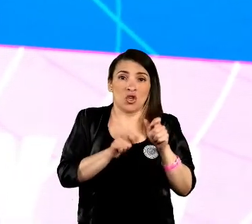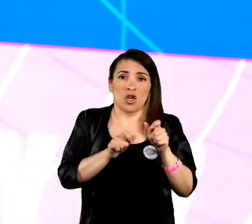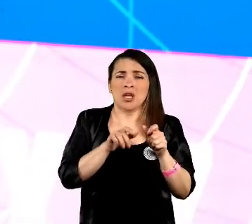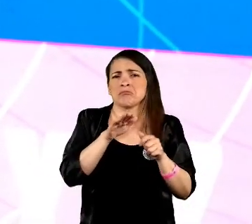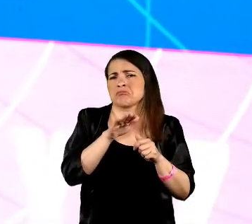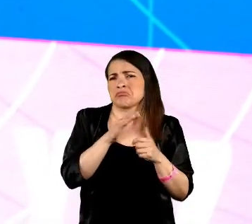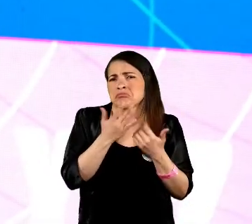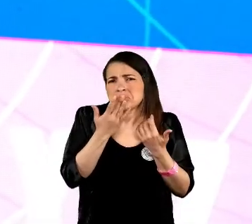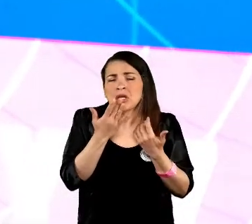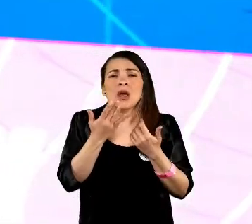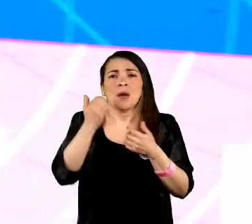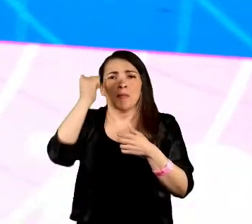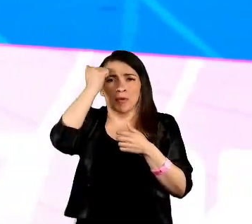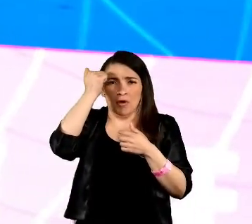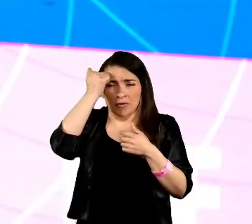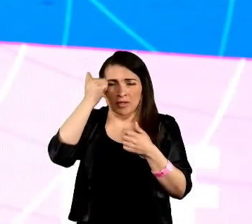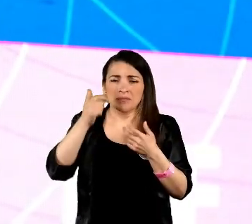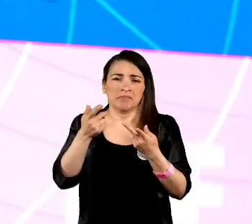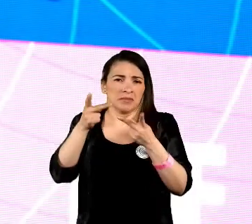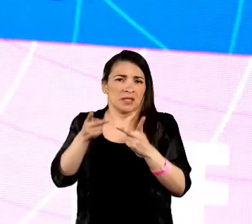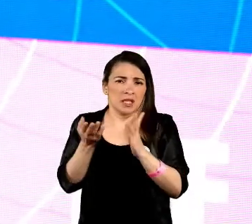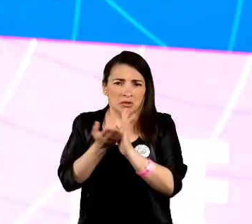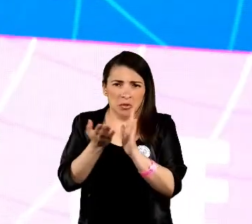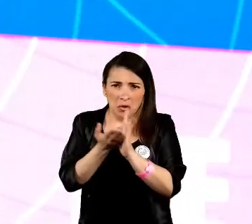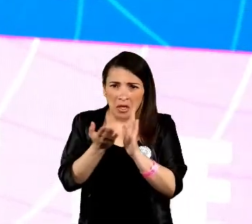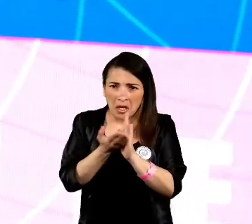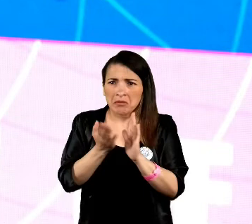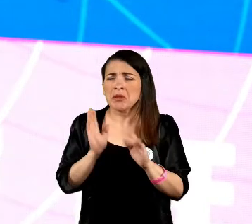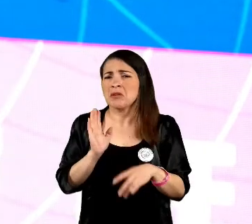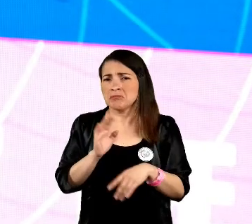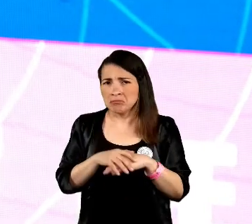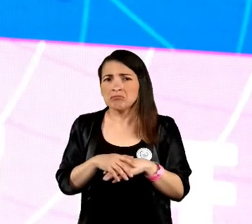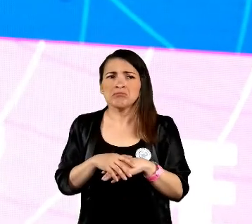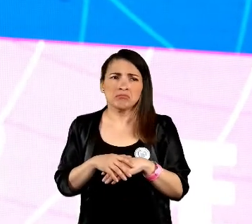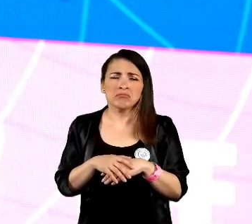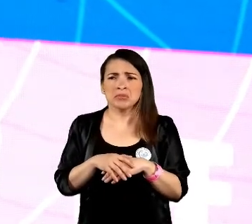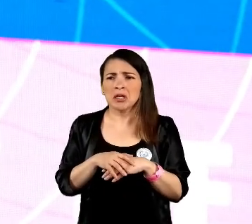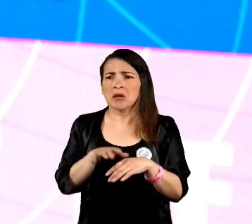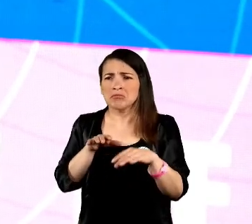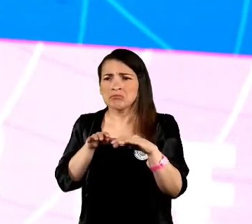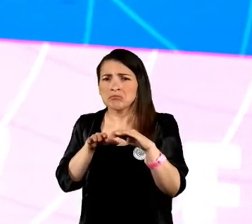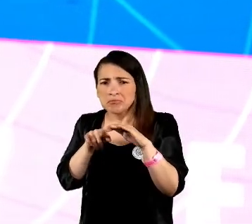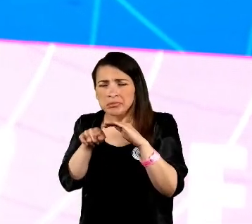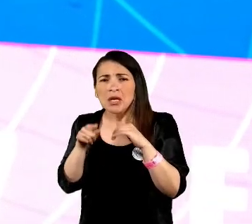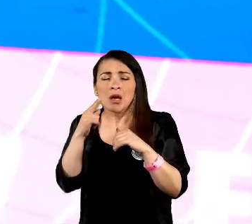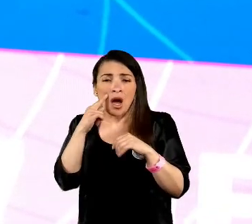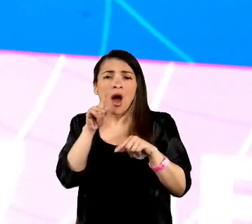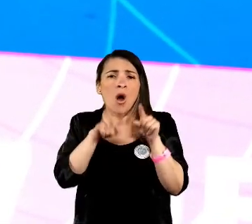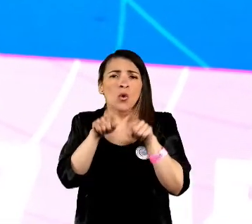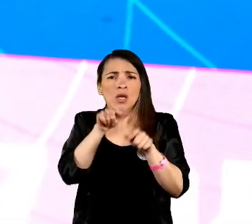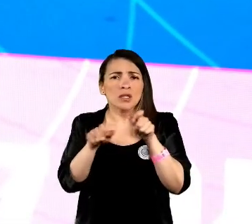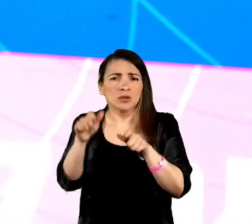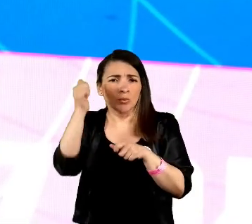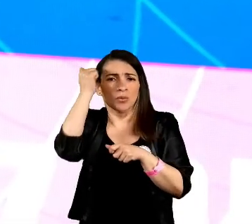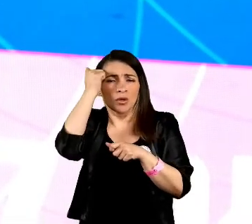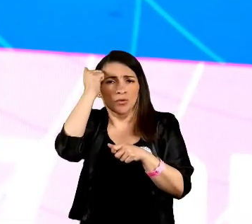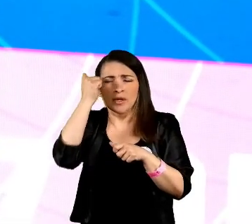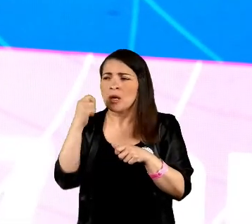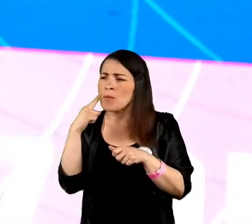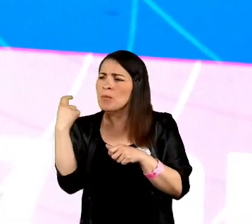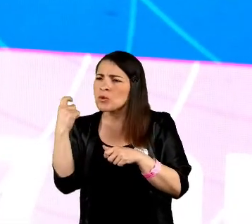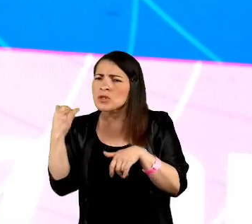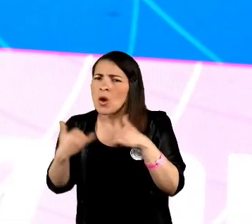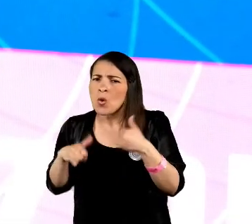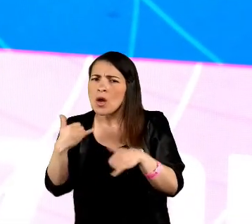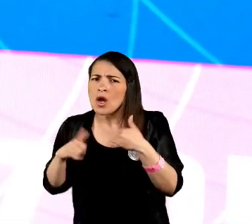y que por ahí le podría interesar el juego y saldría publicado en store en donde hay que buscan juegos para sus alumnos